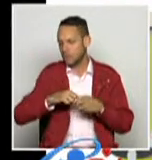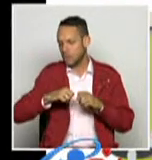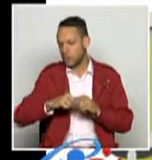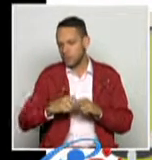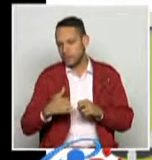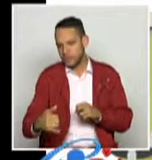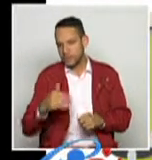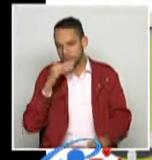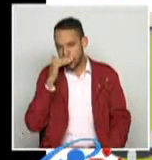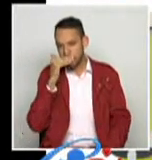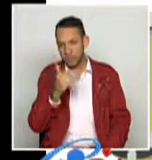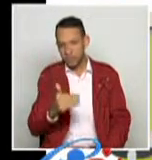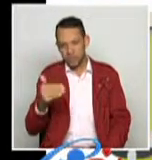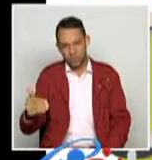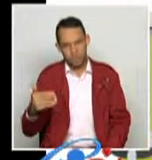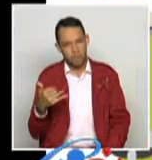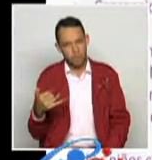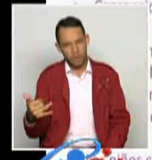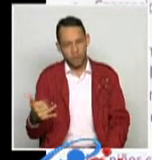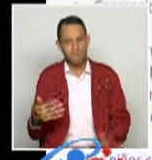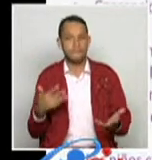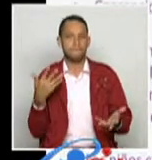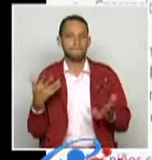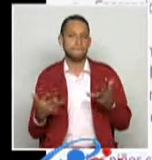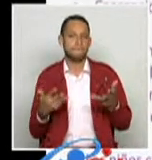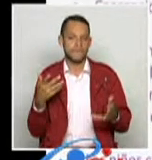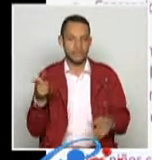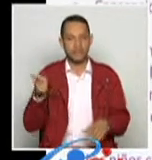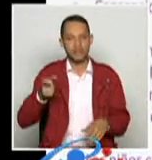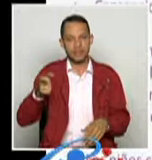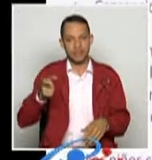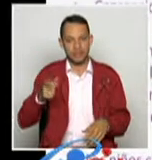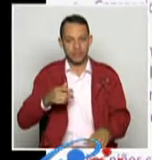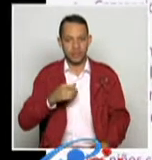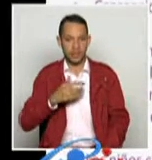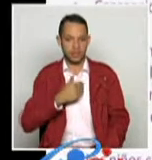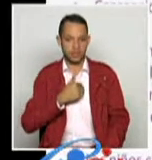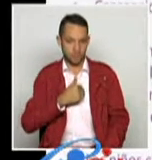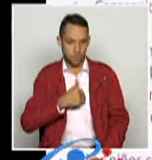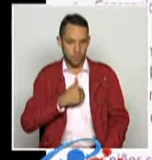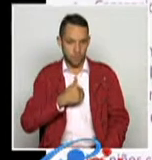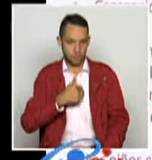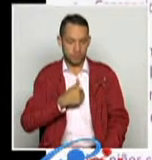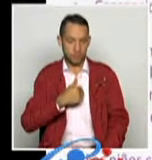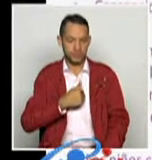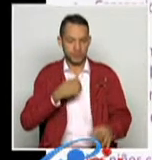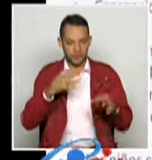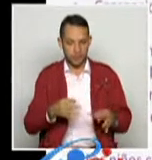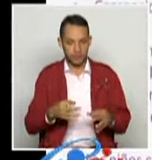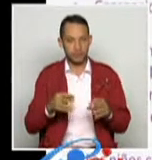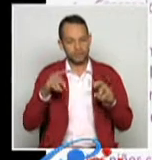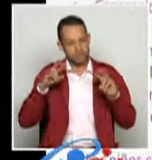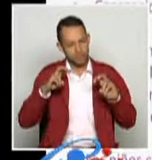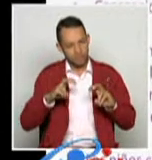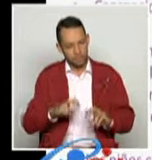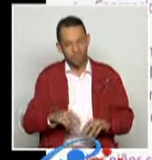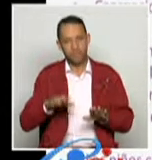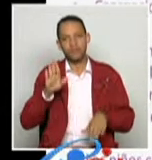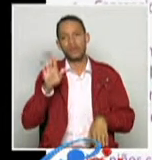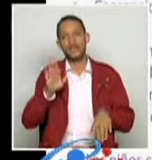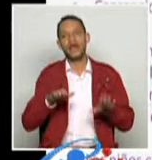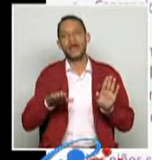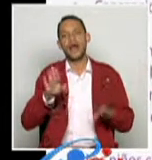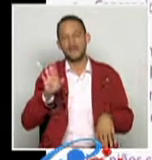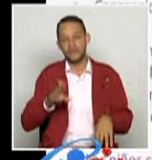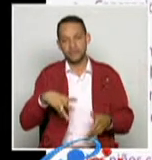También niños que tienen la necesidad de ir a una cirugía cardíaca y desafortunadamente pues los padres